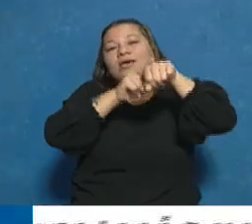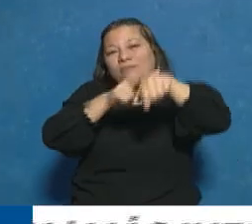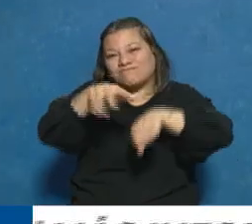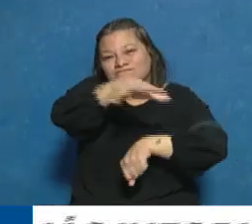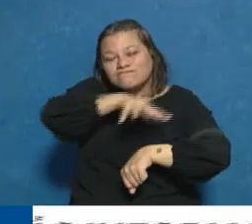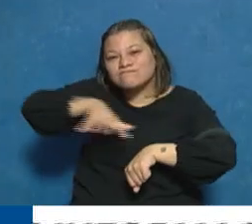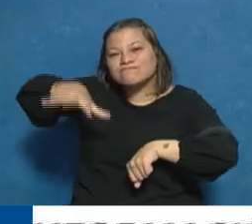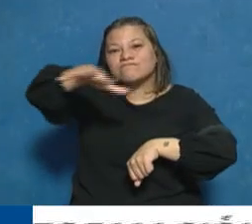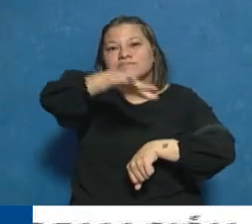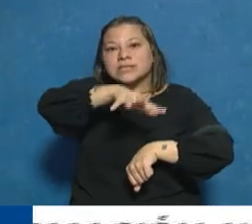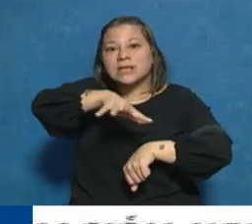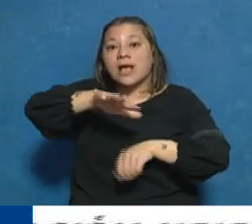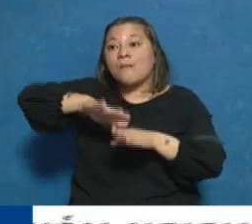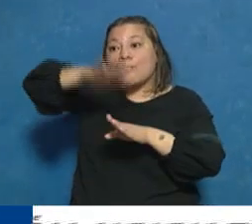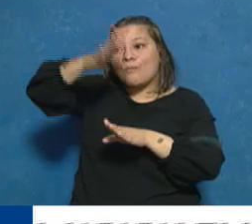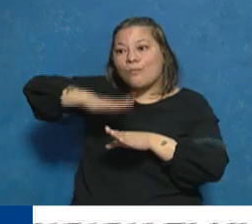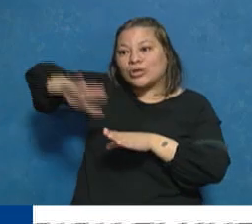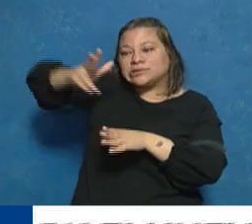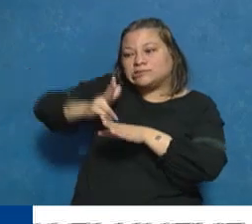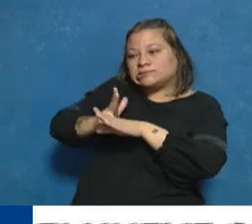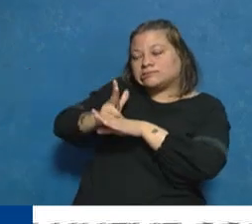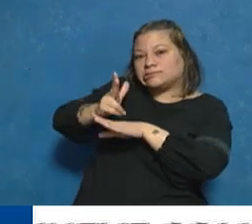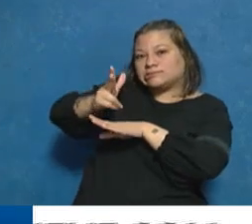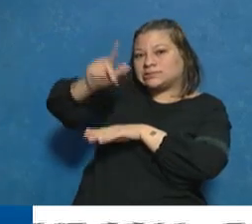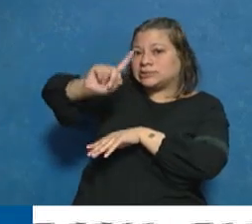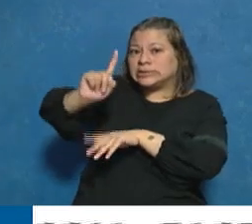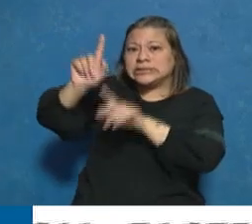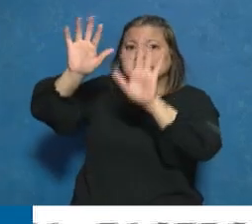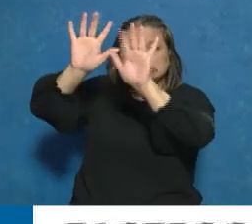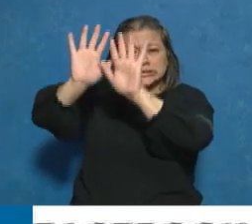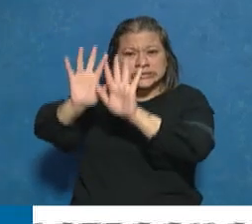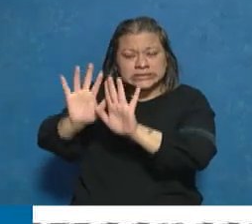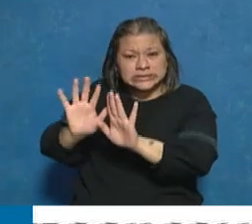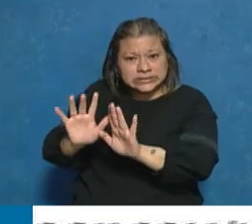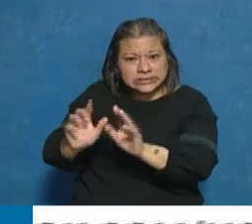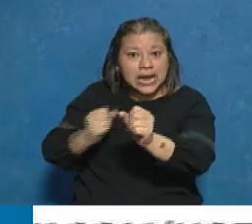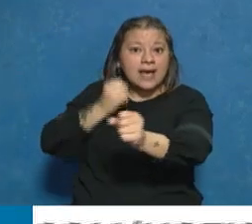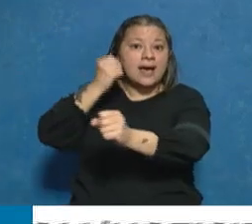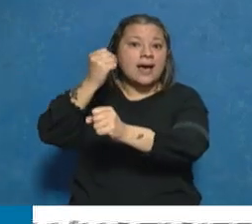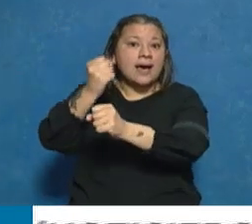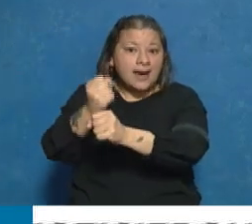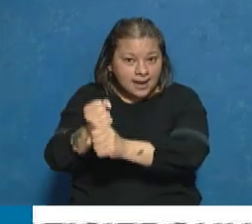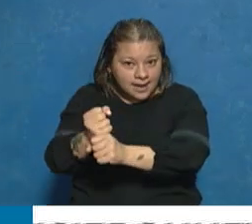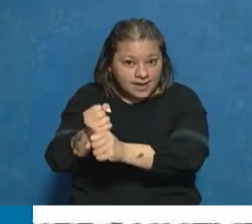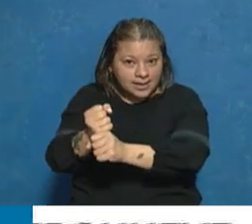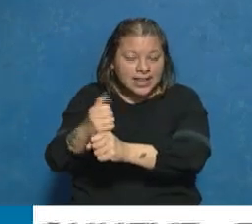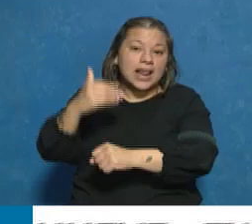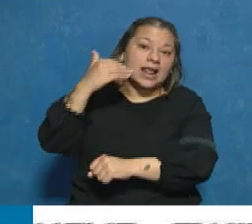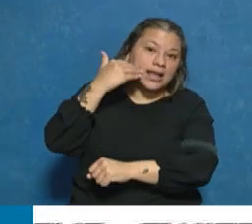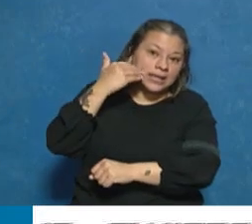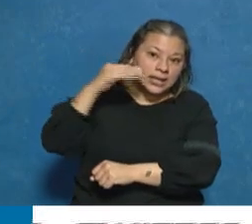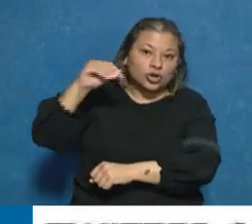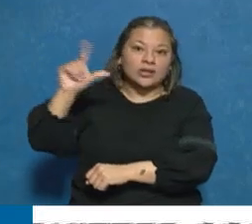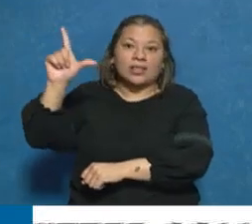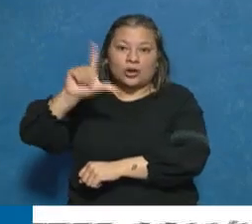no subir a la alta montaña ya que este temporal se va a extender hasta inclusive la tarde de